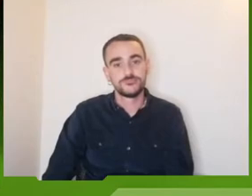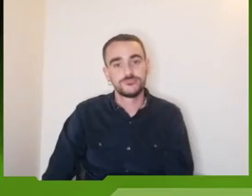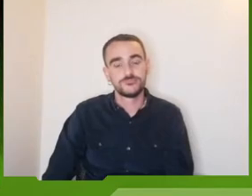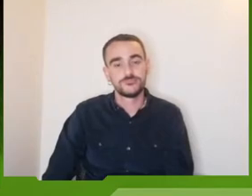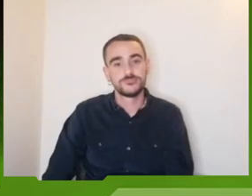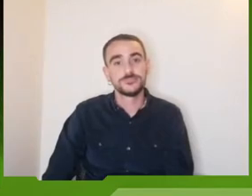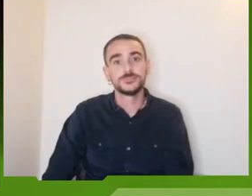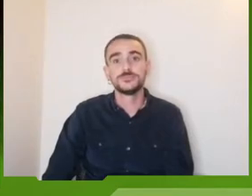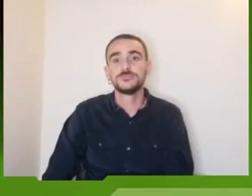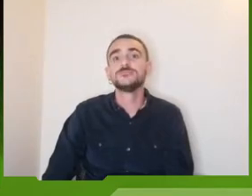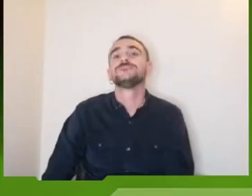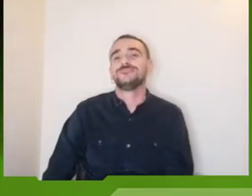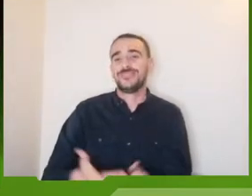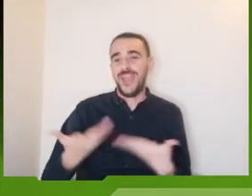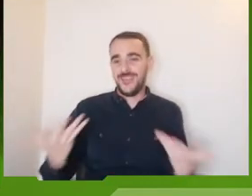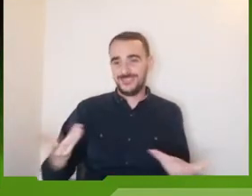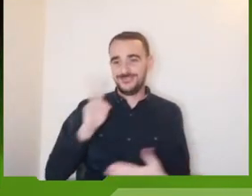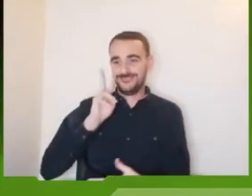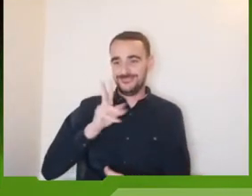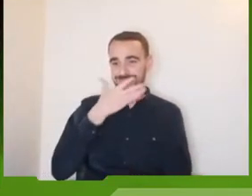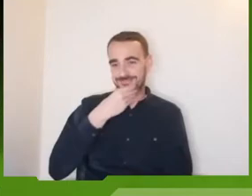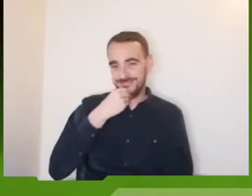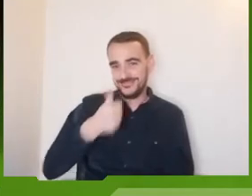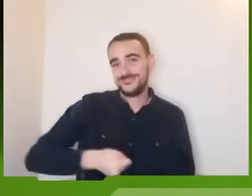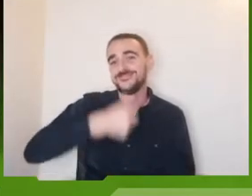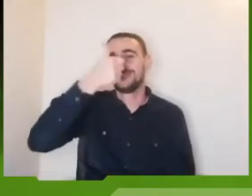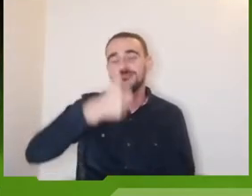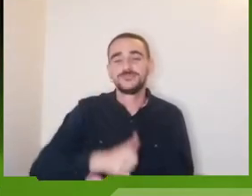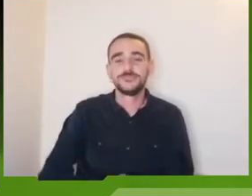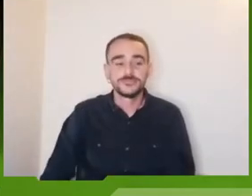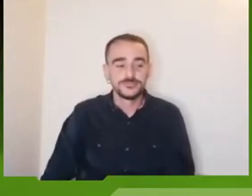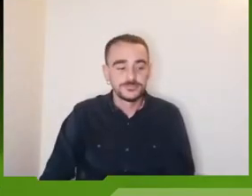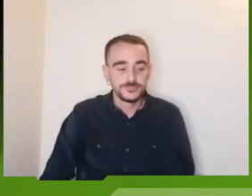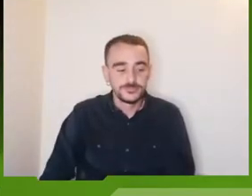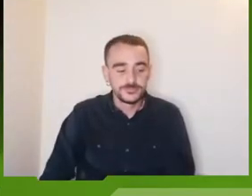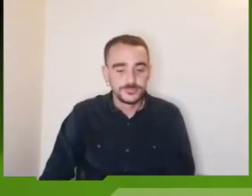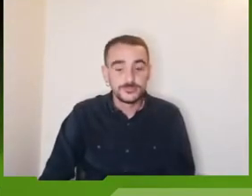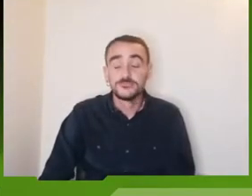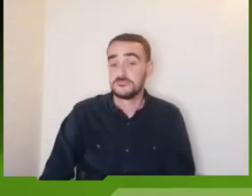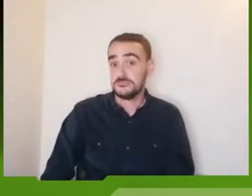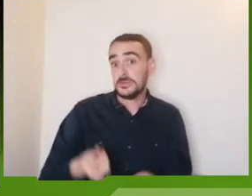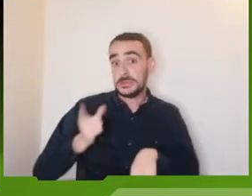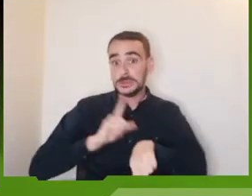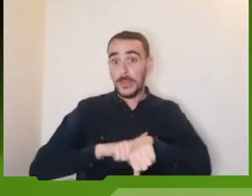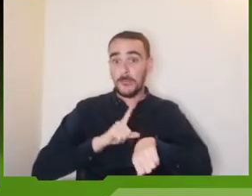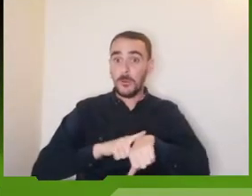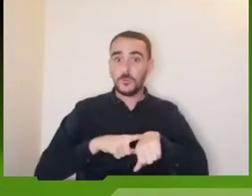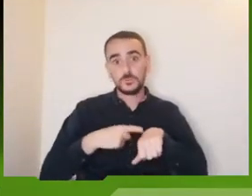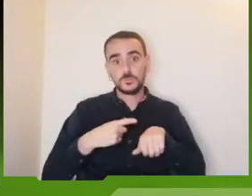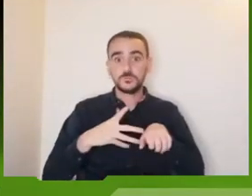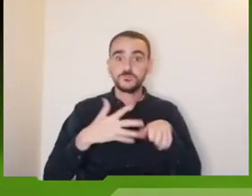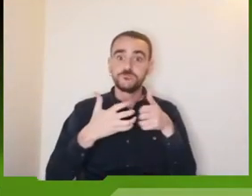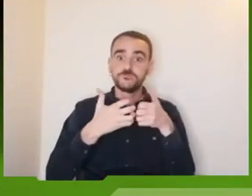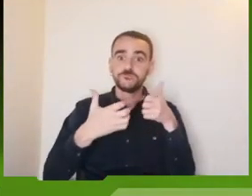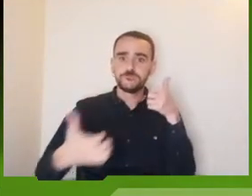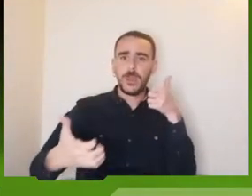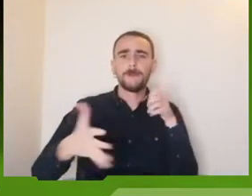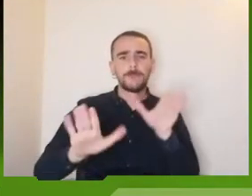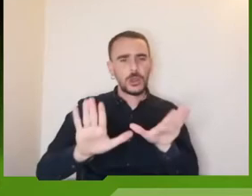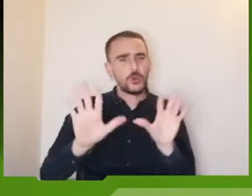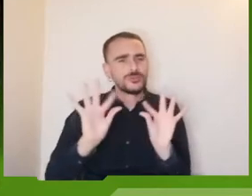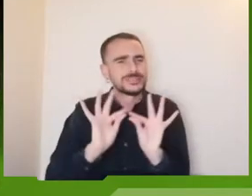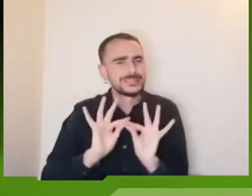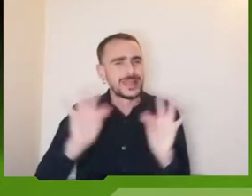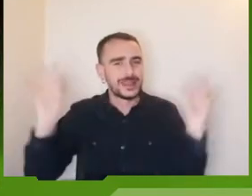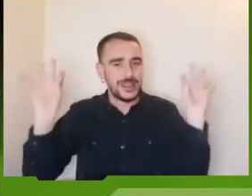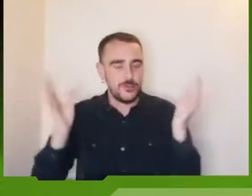Pues habéis visto, ha sido un rato, pero es sencillo, ¿no? Que yo creo que hay mucha gente